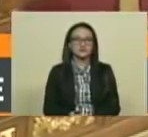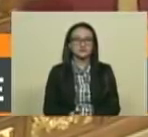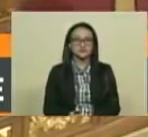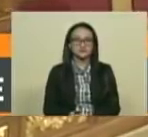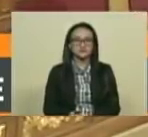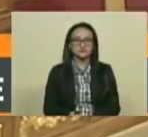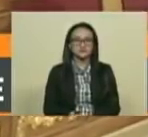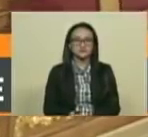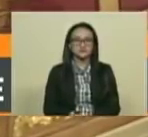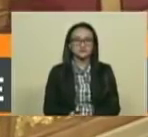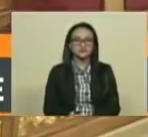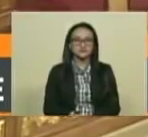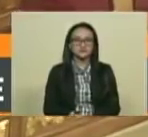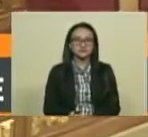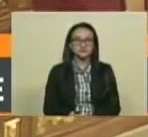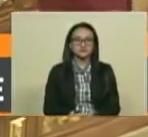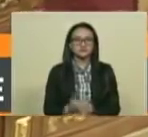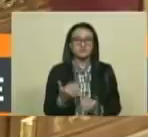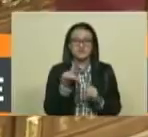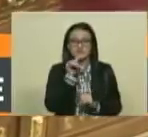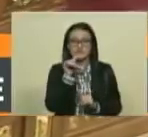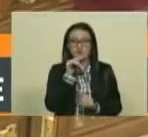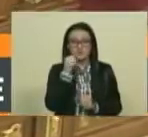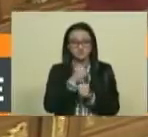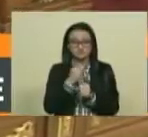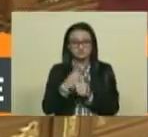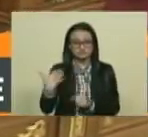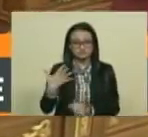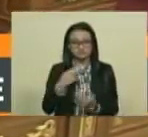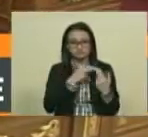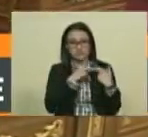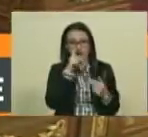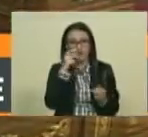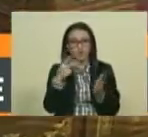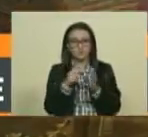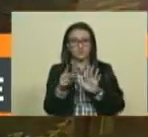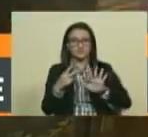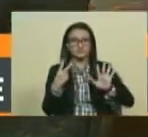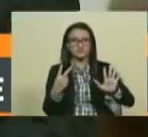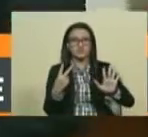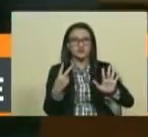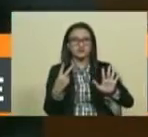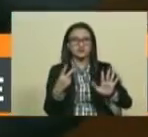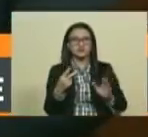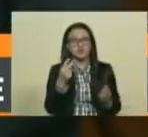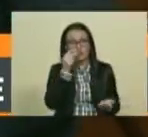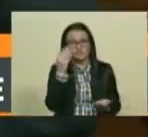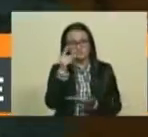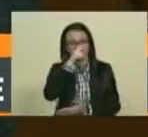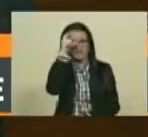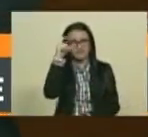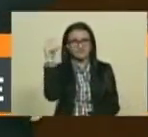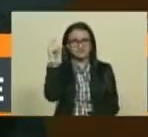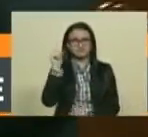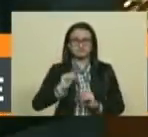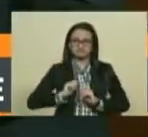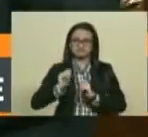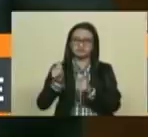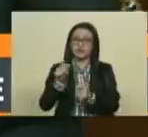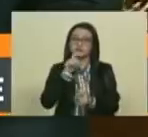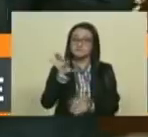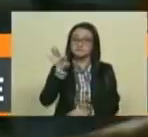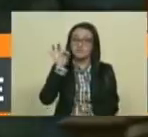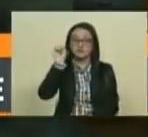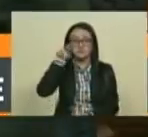Tribuna de Oradores, donde estará dando parte de su informe de gestión correspondiente al año 2017. Recordemos que el fiscal Tarek William Saab fue designado por la Asamblea